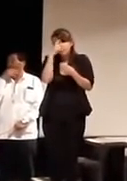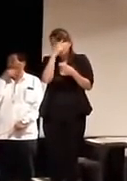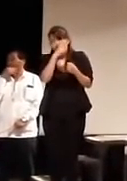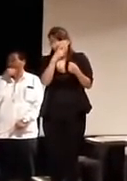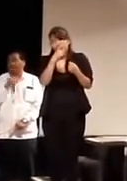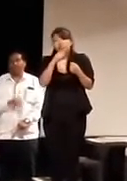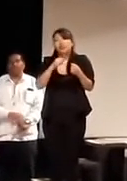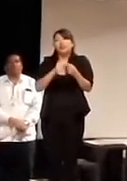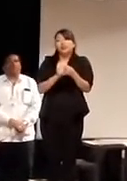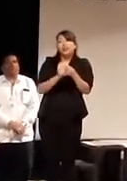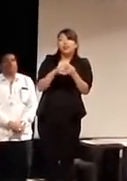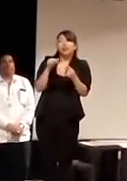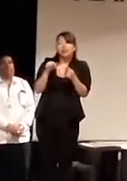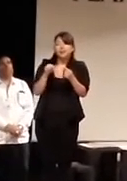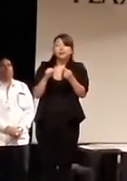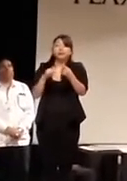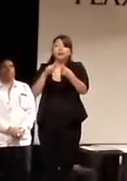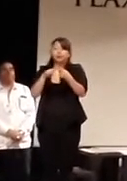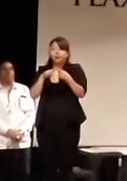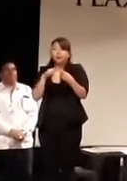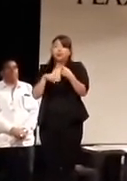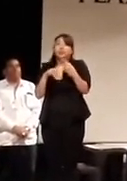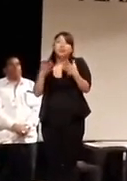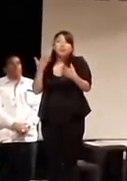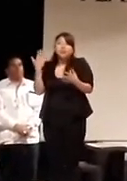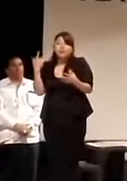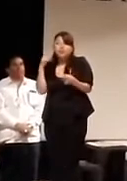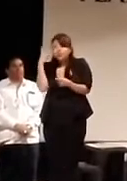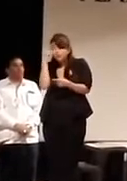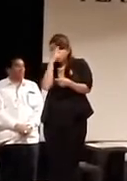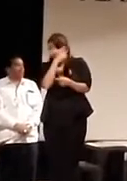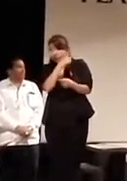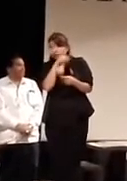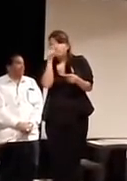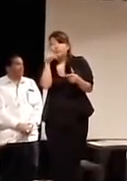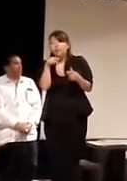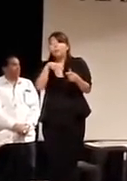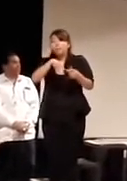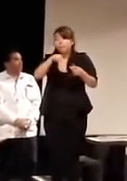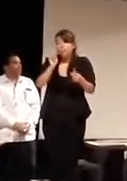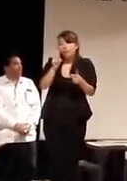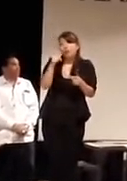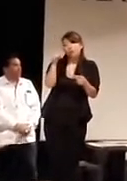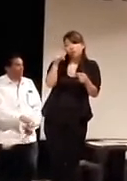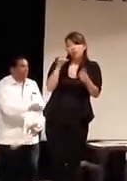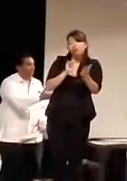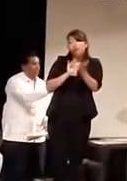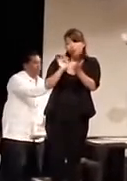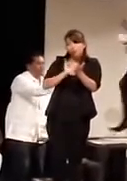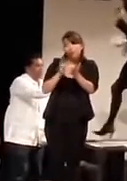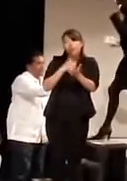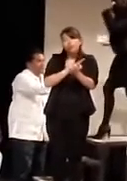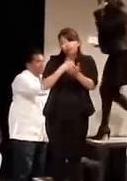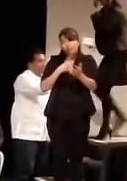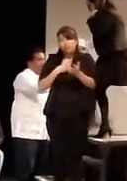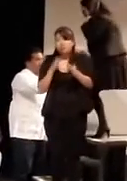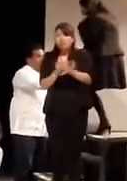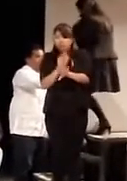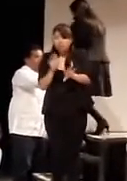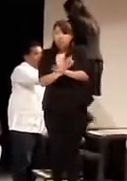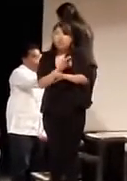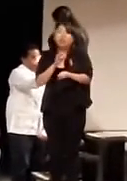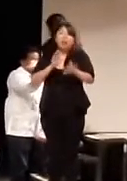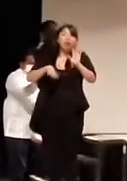la pedagogía. Las hemos relegado a su dimensión más técnica e instrumental, no solo en